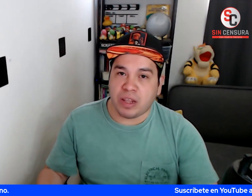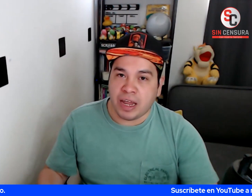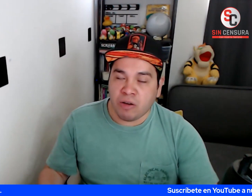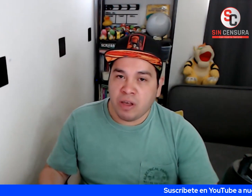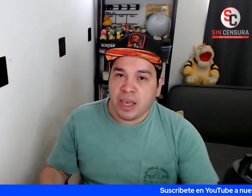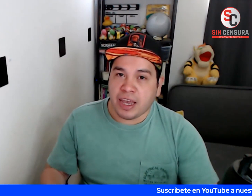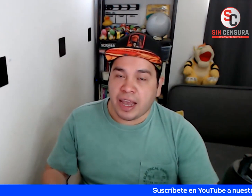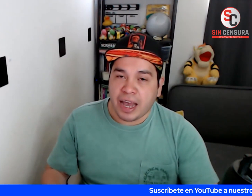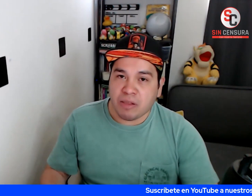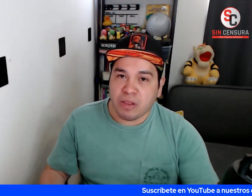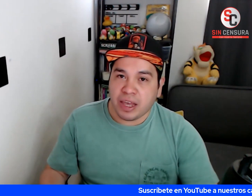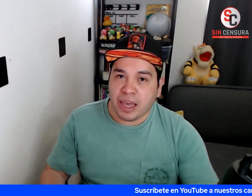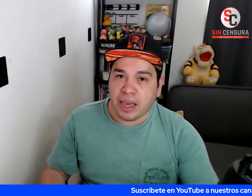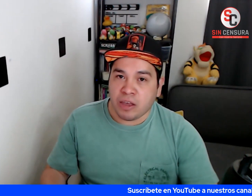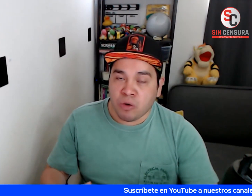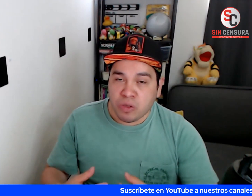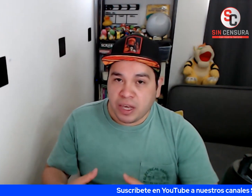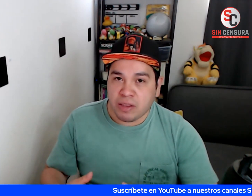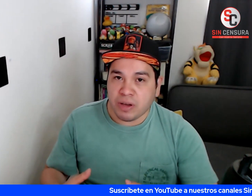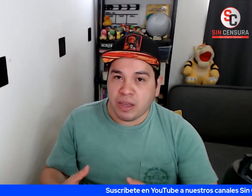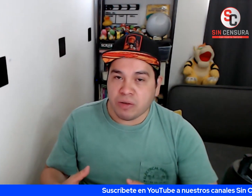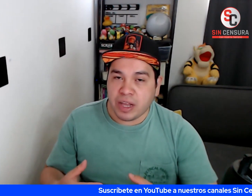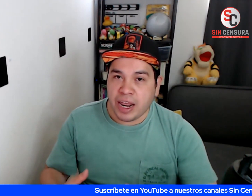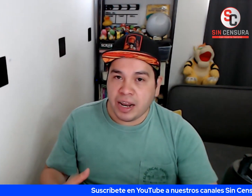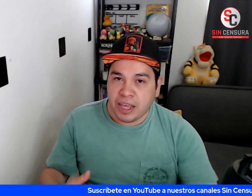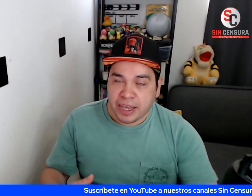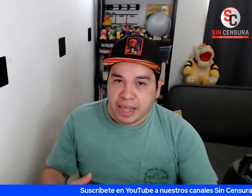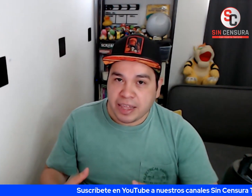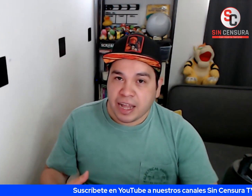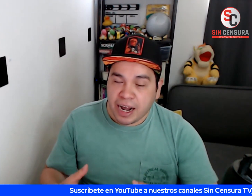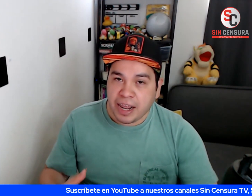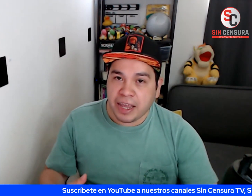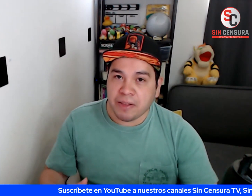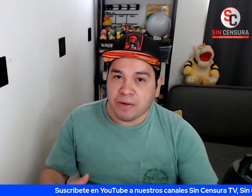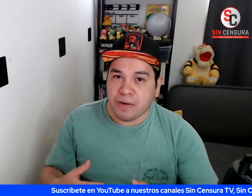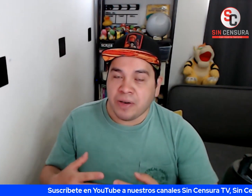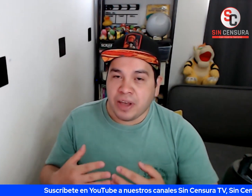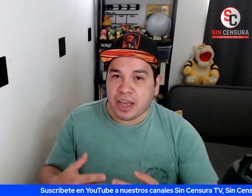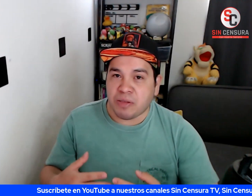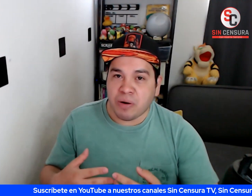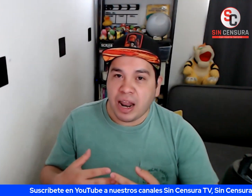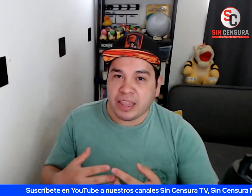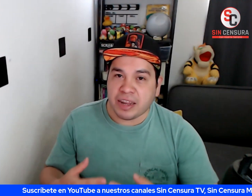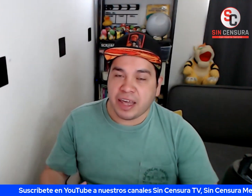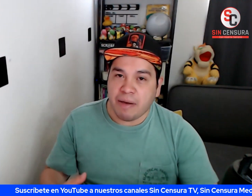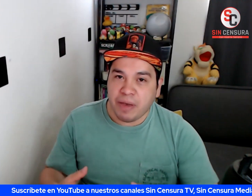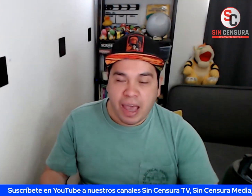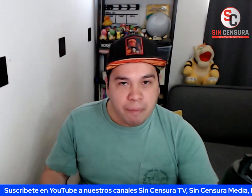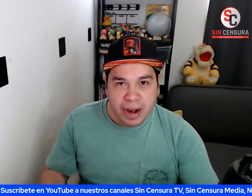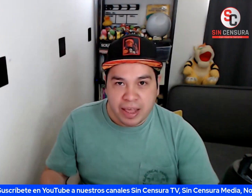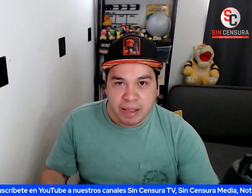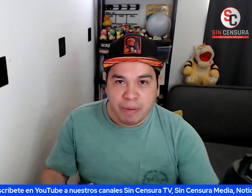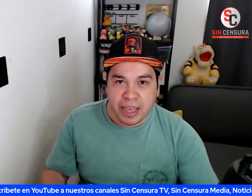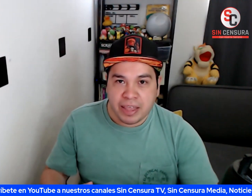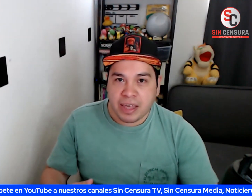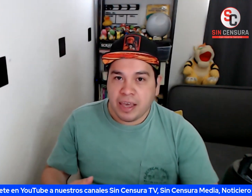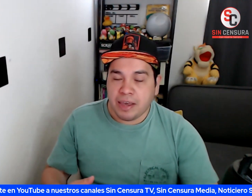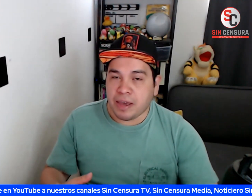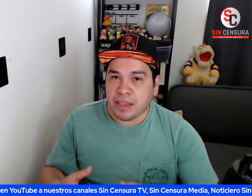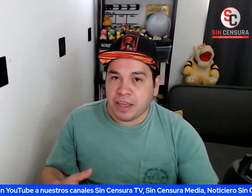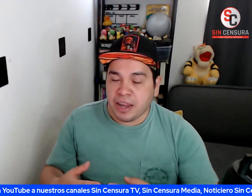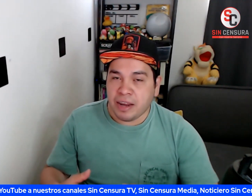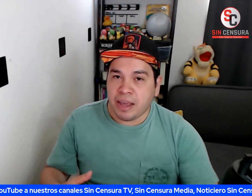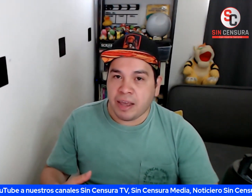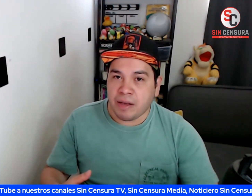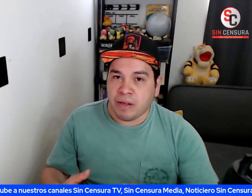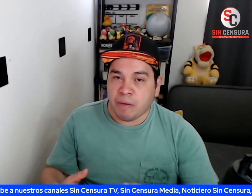Movimiento Ciudadano, que en caso de que yo siento que ellos creen y ya se están creyendo que son la tercera vía para este país y